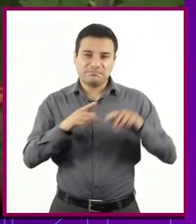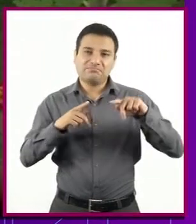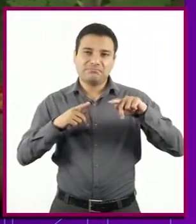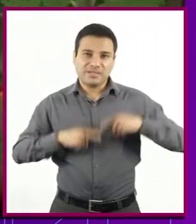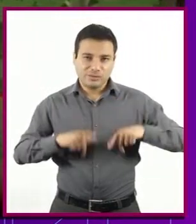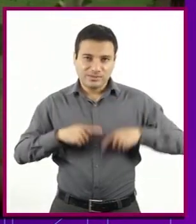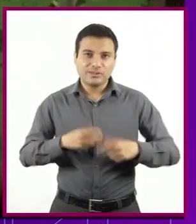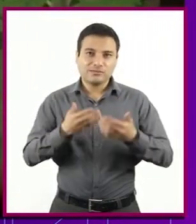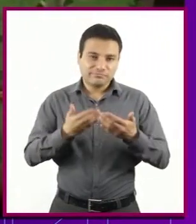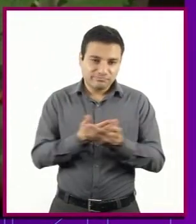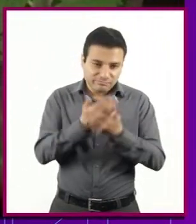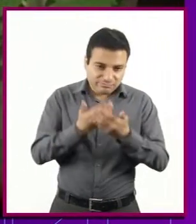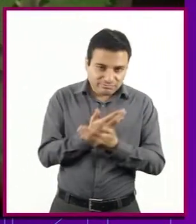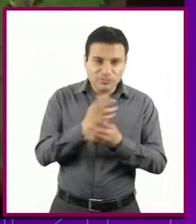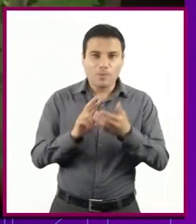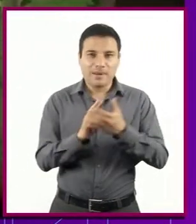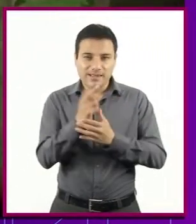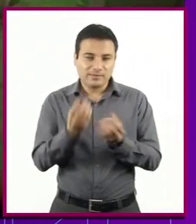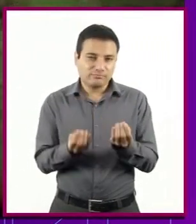muestran.